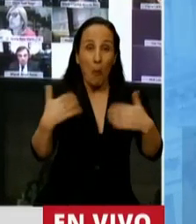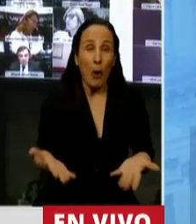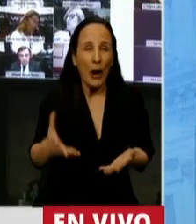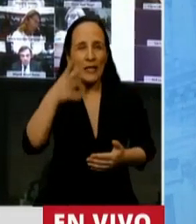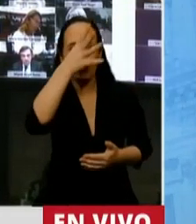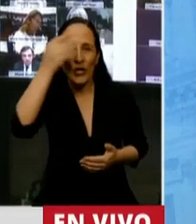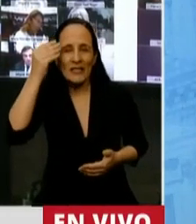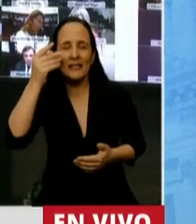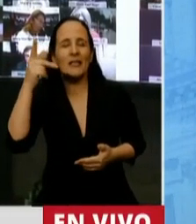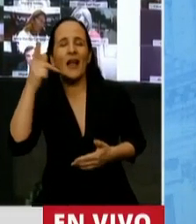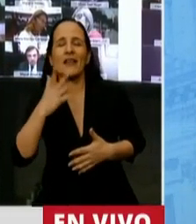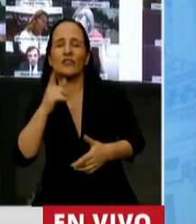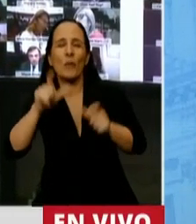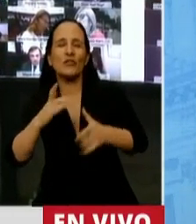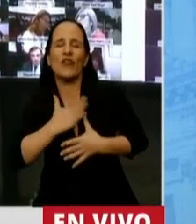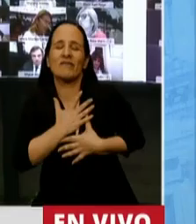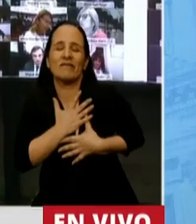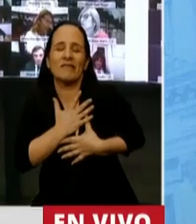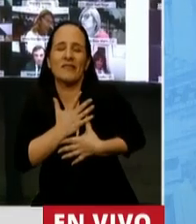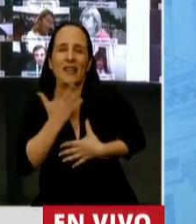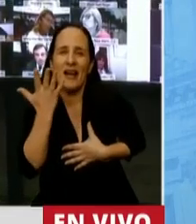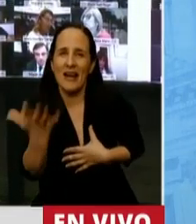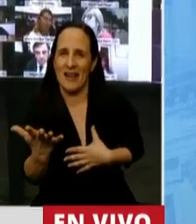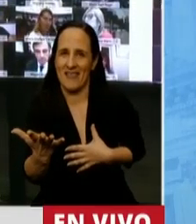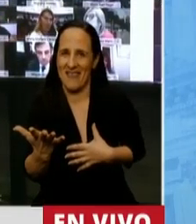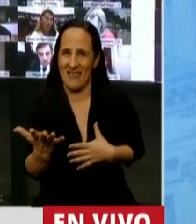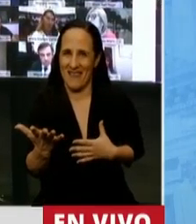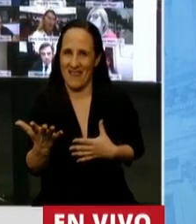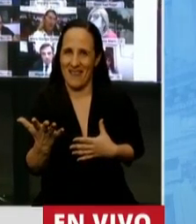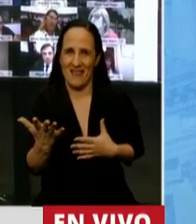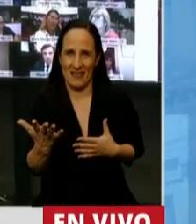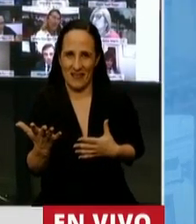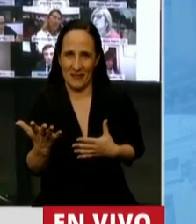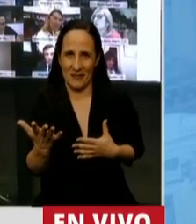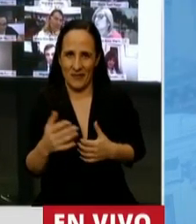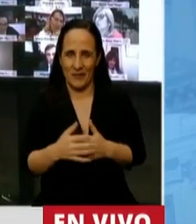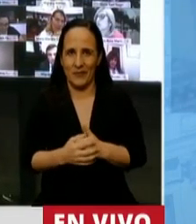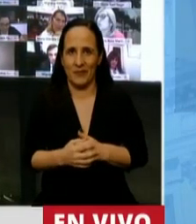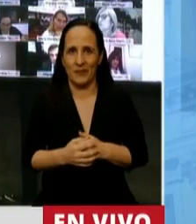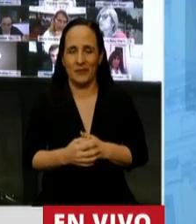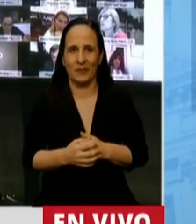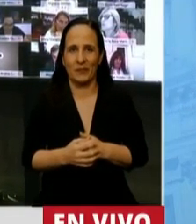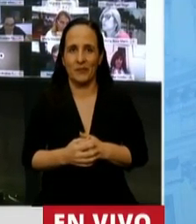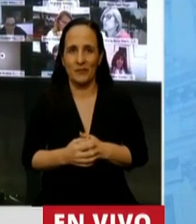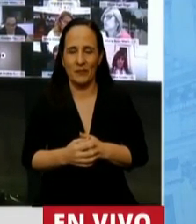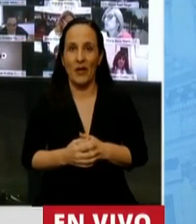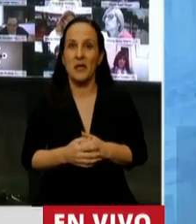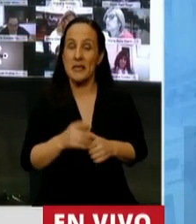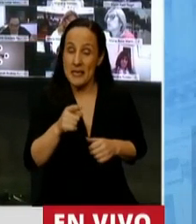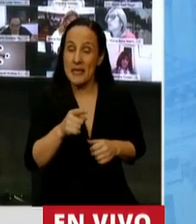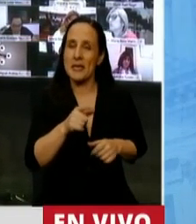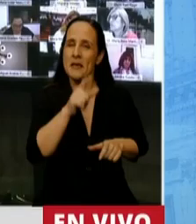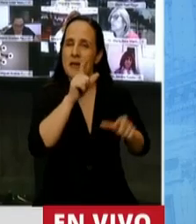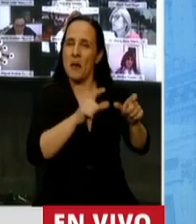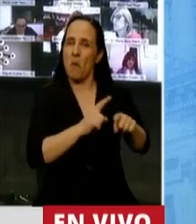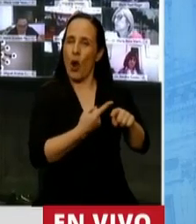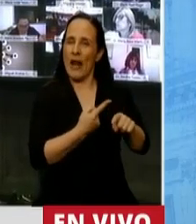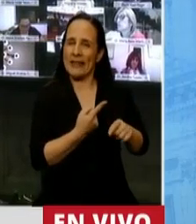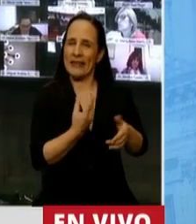y a Néstor lo quieren, le tienen amor, afecto. Y muchos de los dirigentes de la